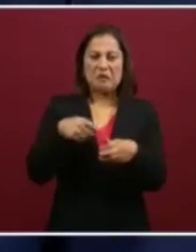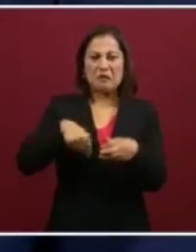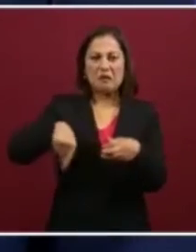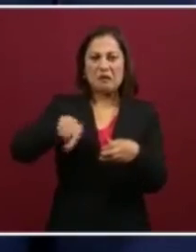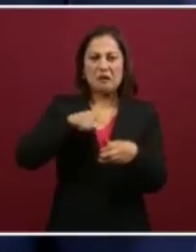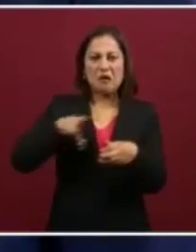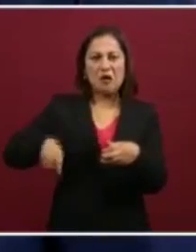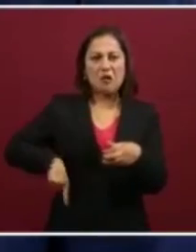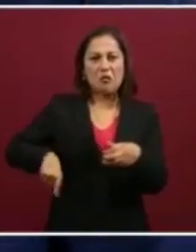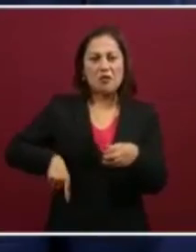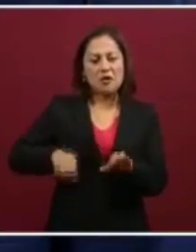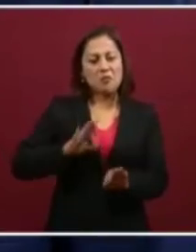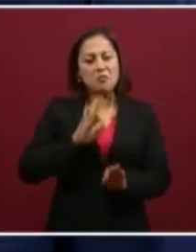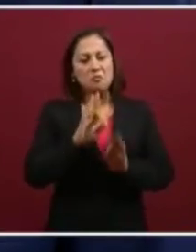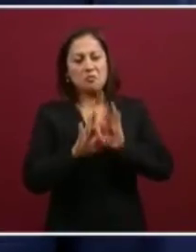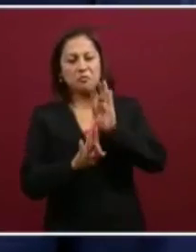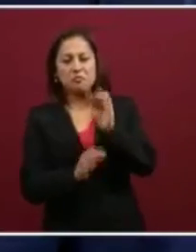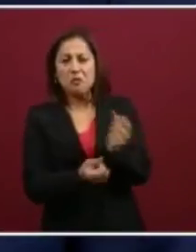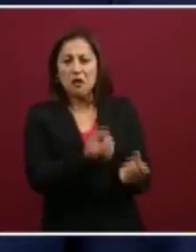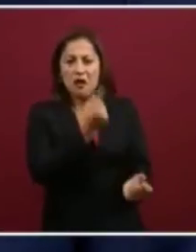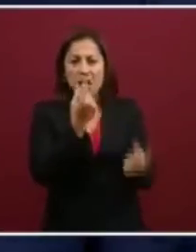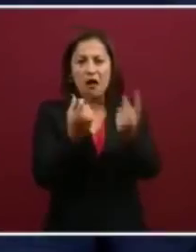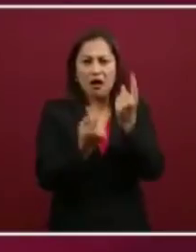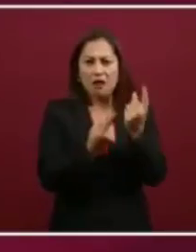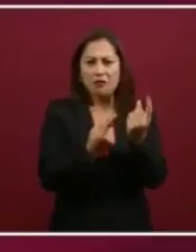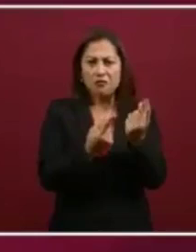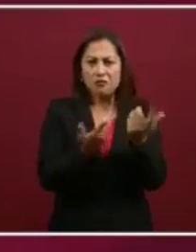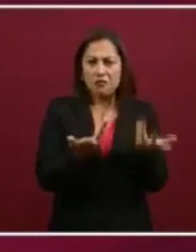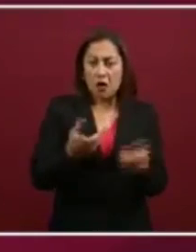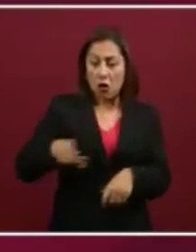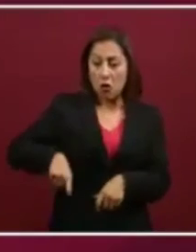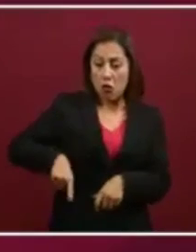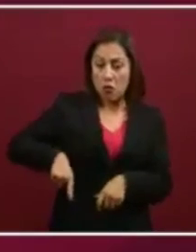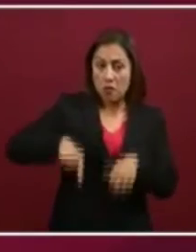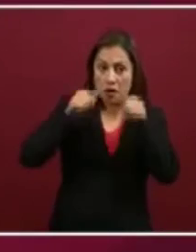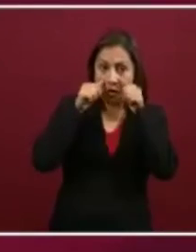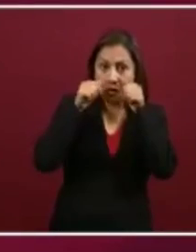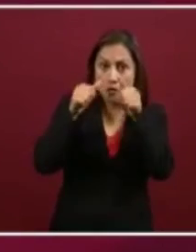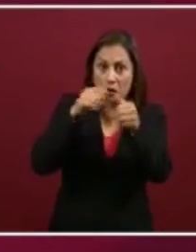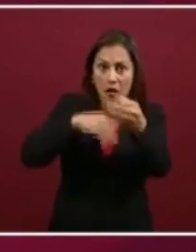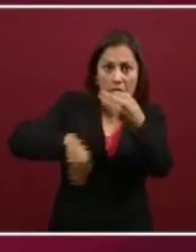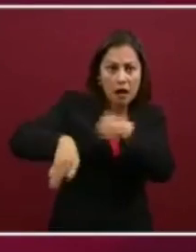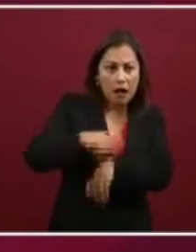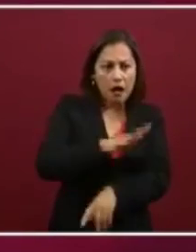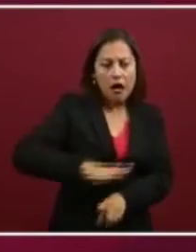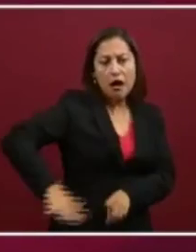de unos cuantos. El gobierno no representaba a todos los mexicanos.